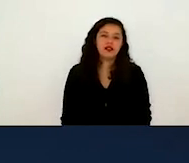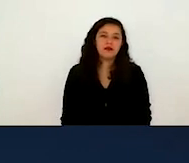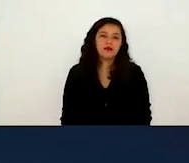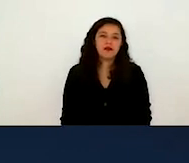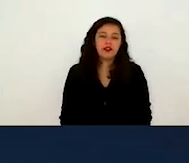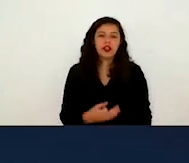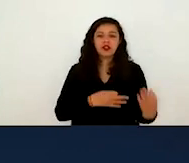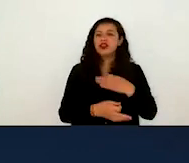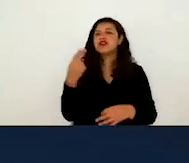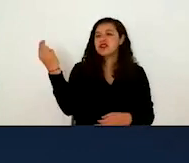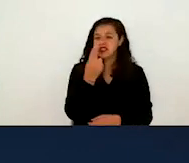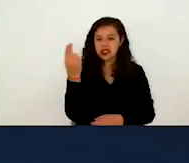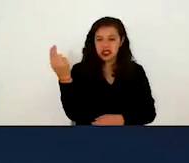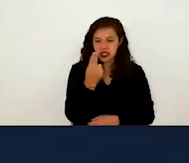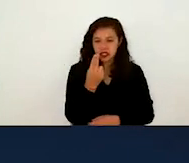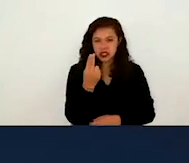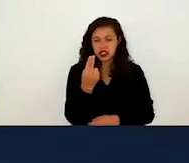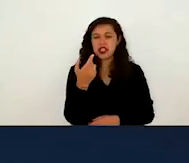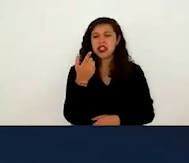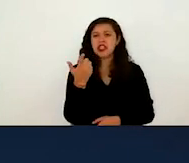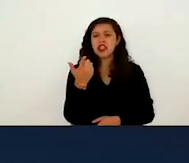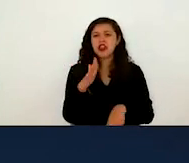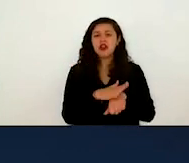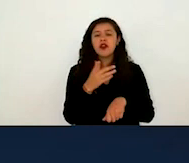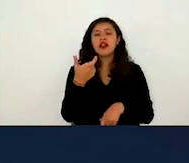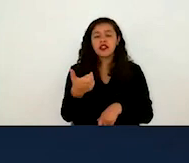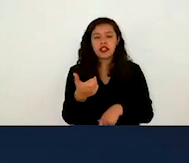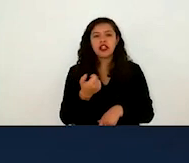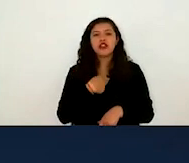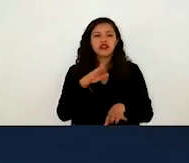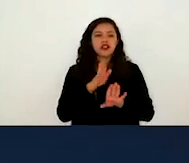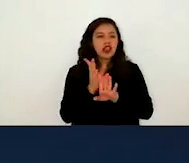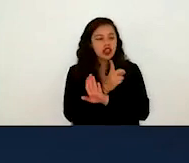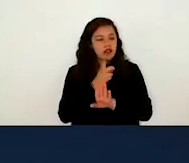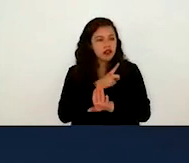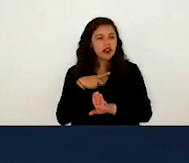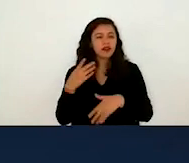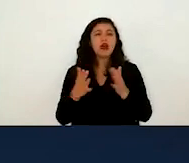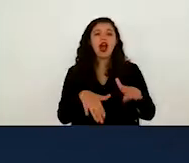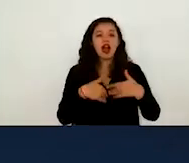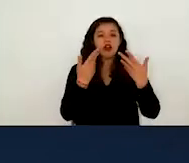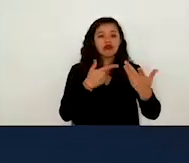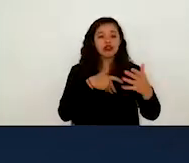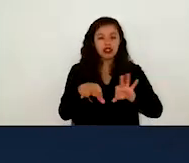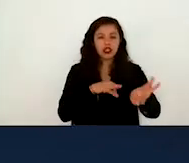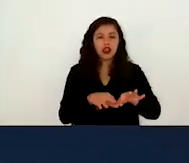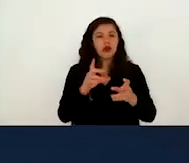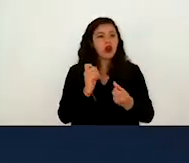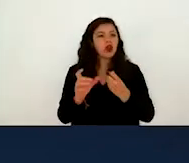una necesidad y se llama dinero porque tenemos que cubrir necesidades fuera de nuestro trabajo